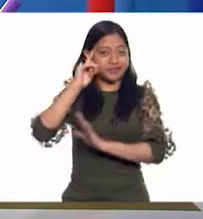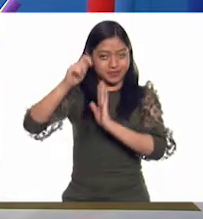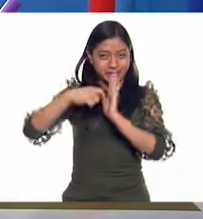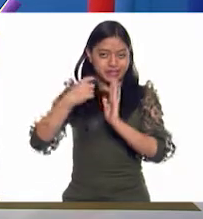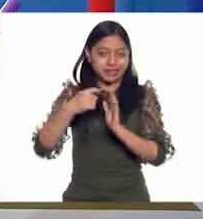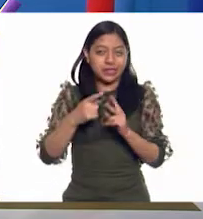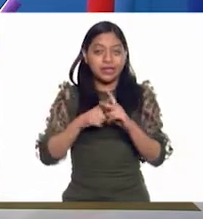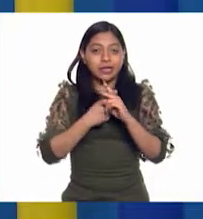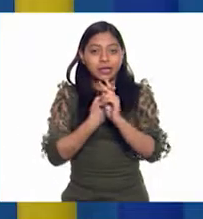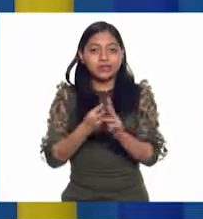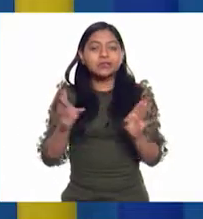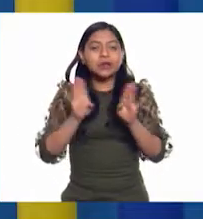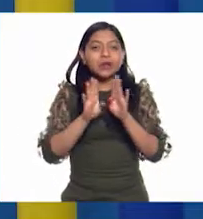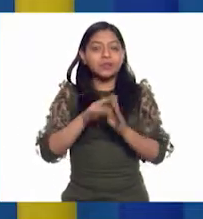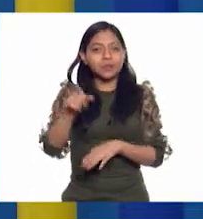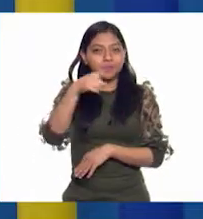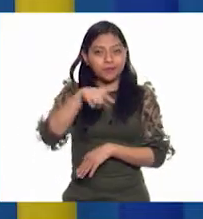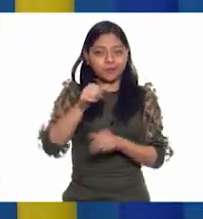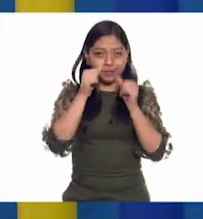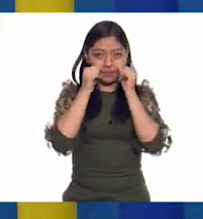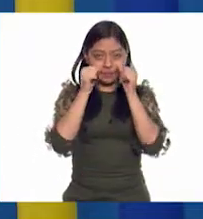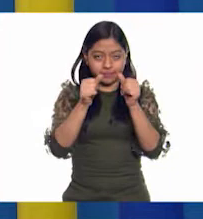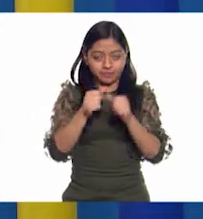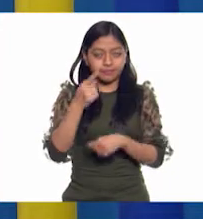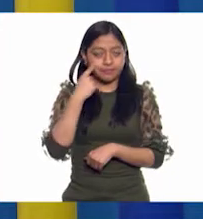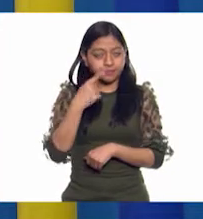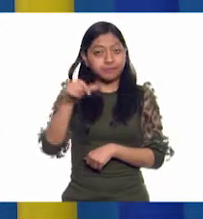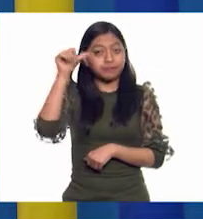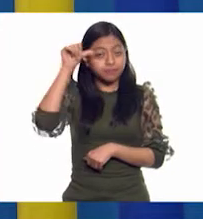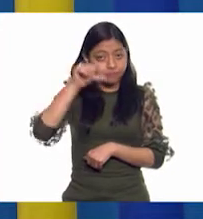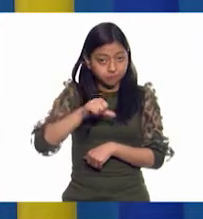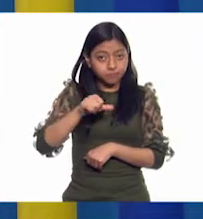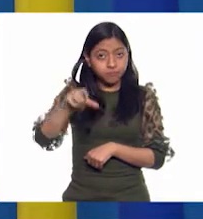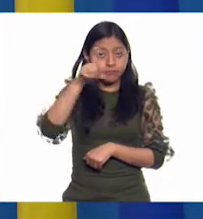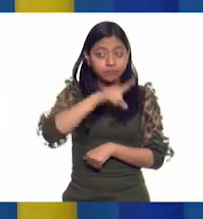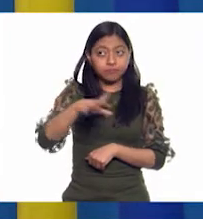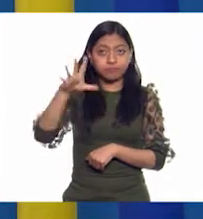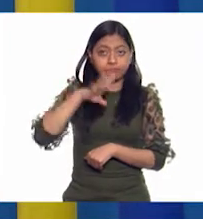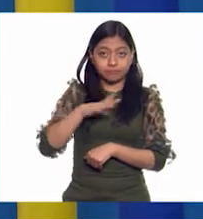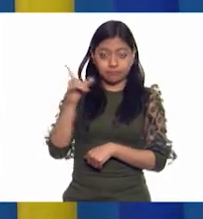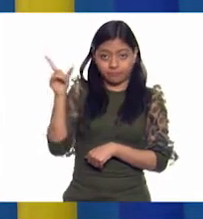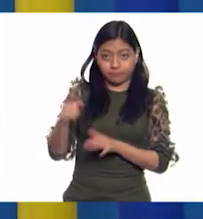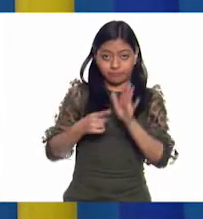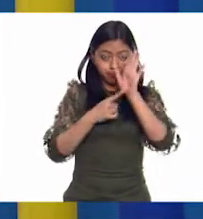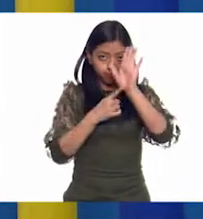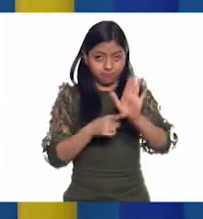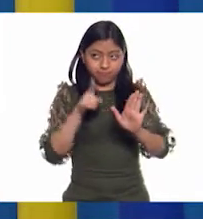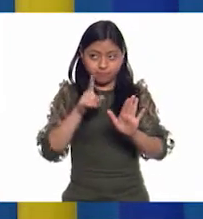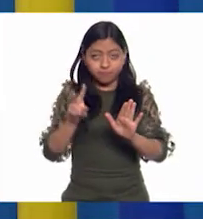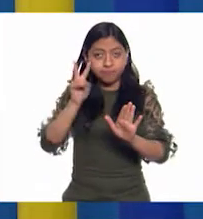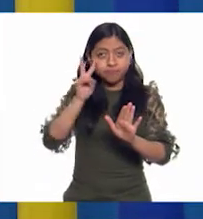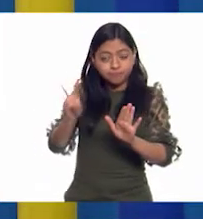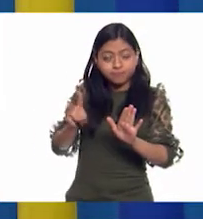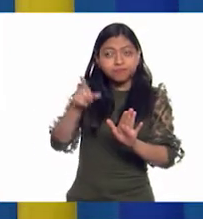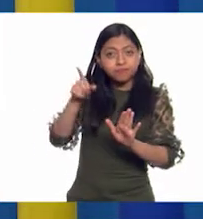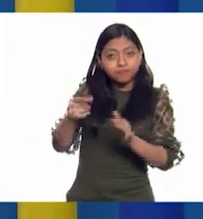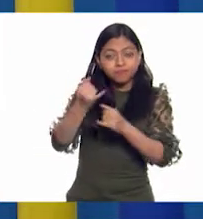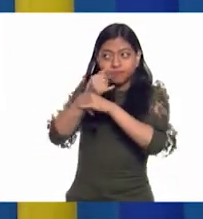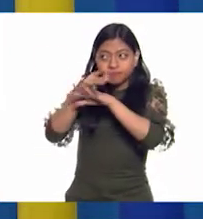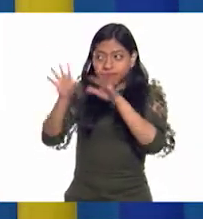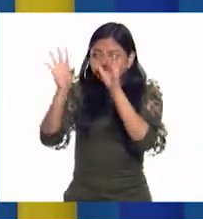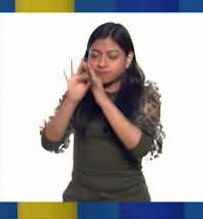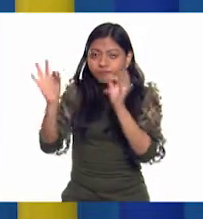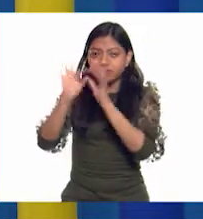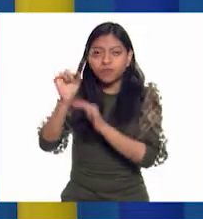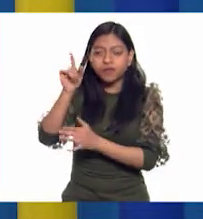Ok, vamos a observar y escuchar con atención el siguiente video. Y con base en esta información